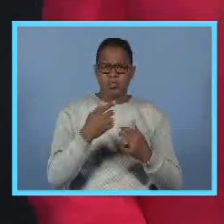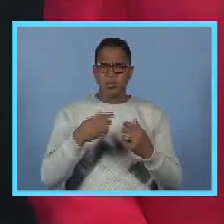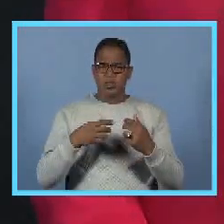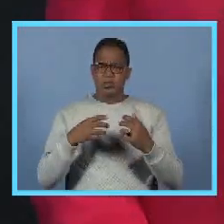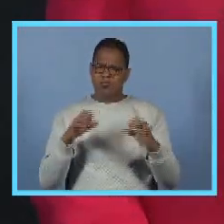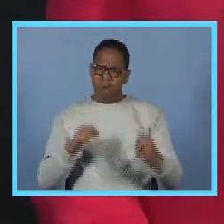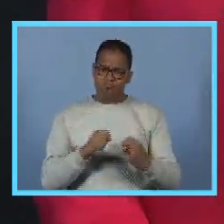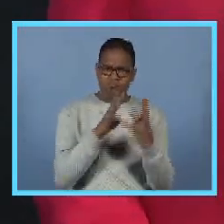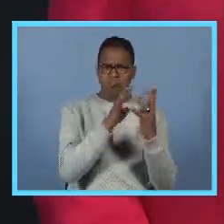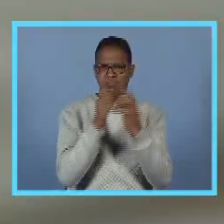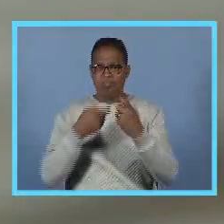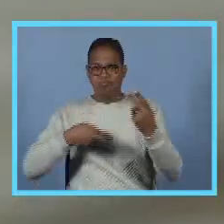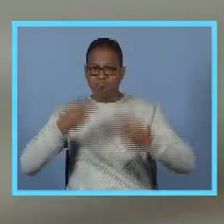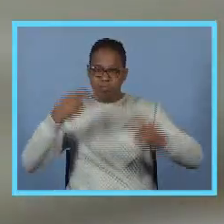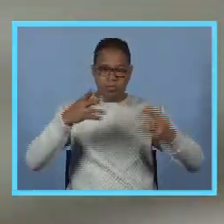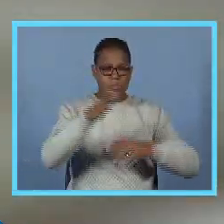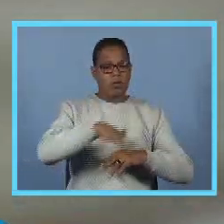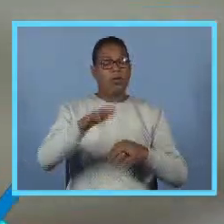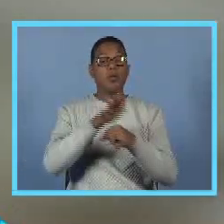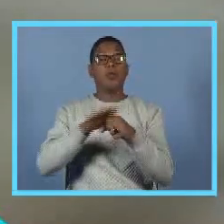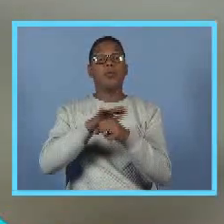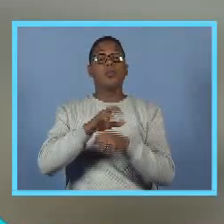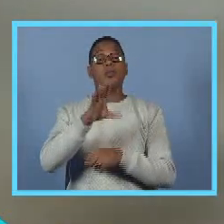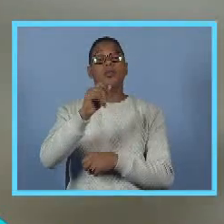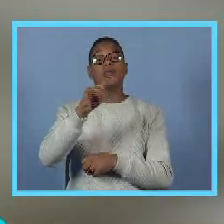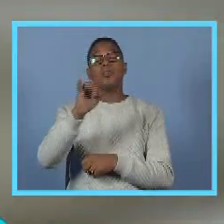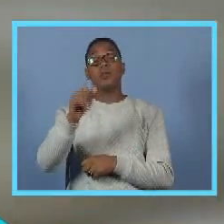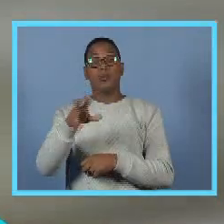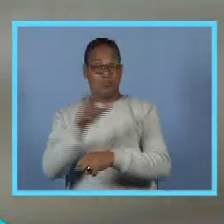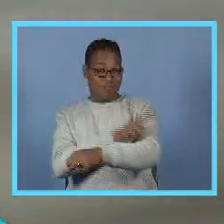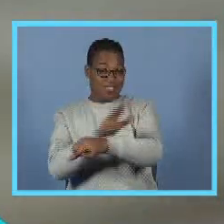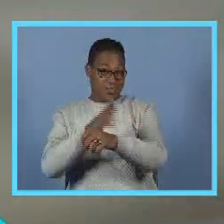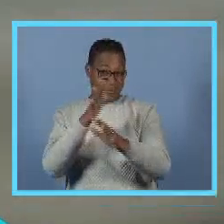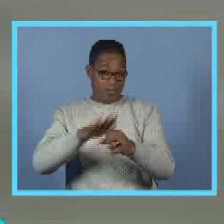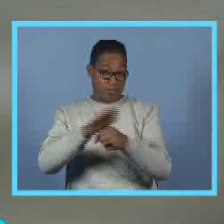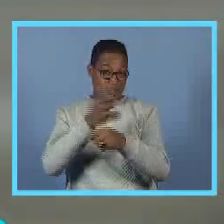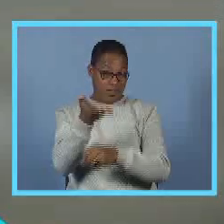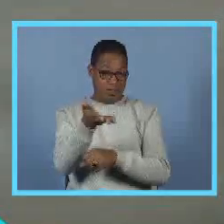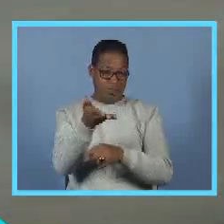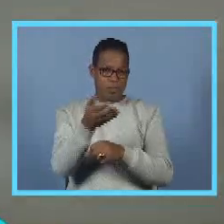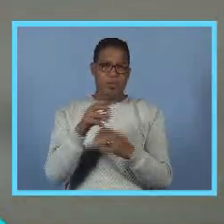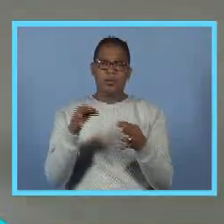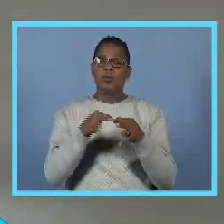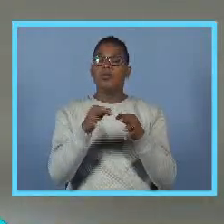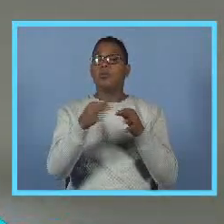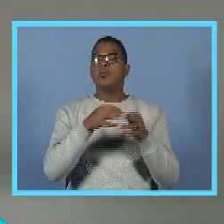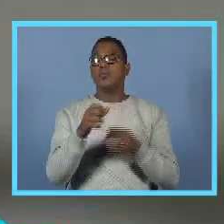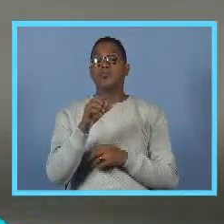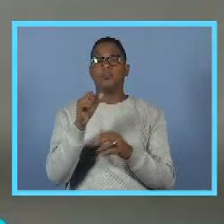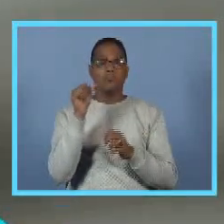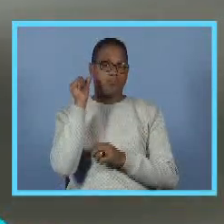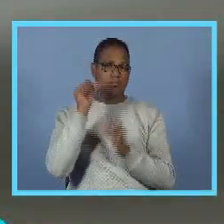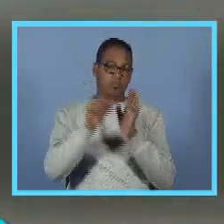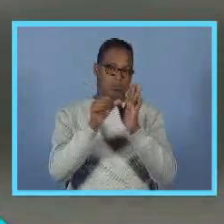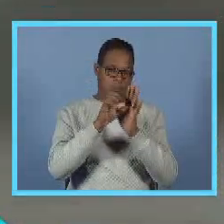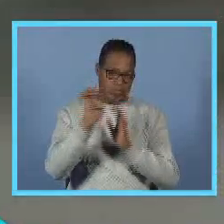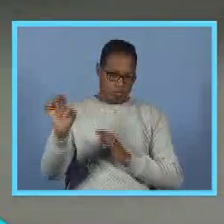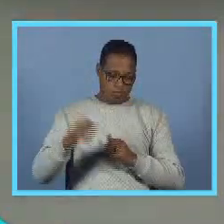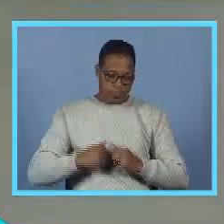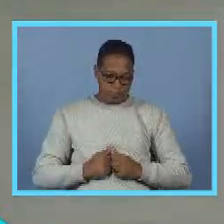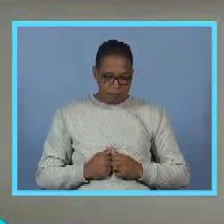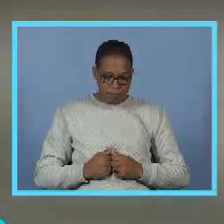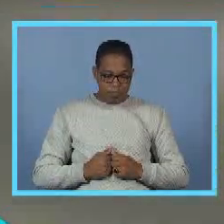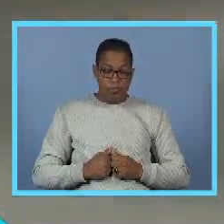un enfrentamiento a tiros en el barrio Canta la Rana del sector Los Tres Brazos en el municipio Santo Domingo Este. El suceso